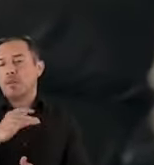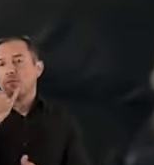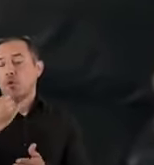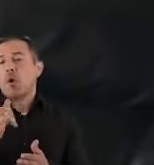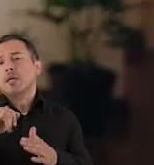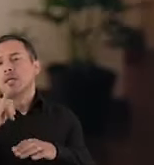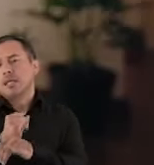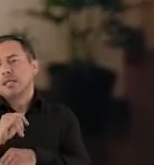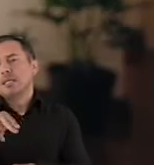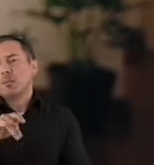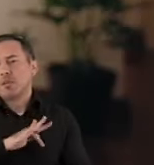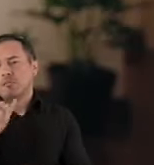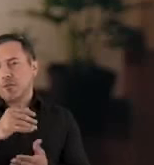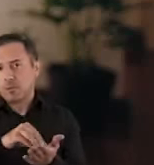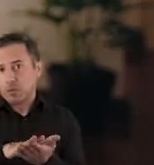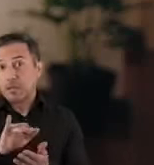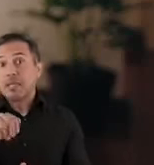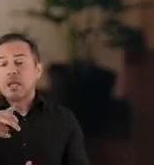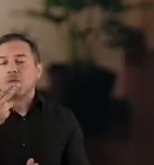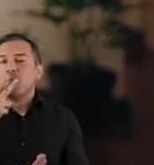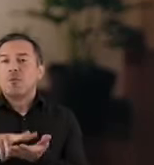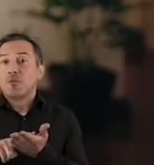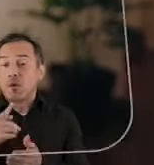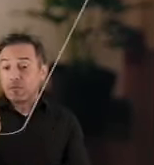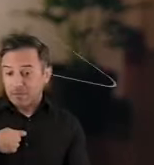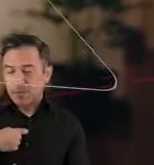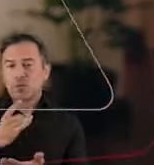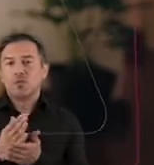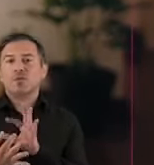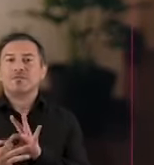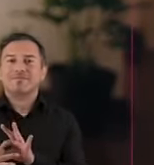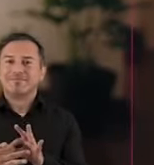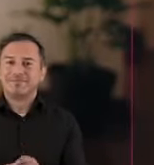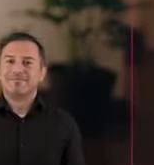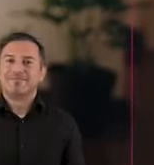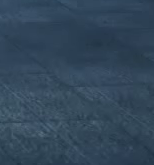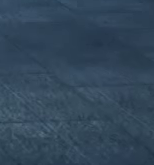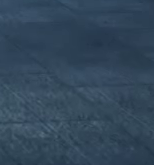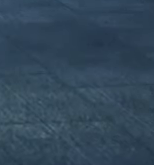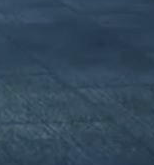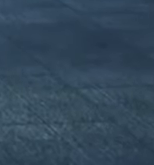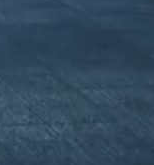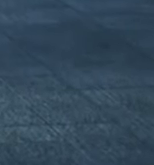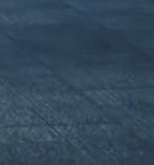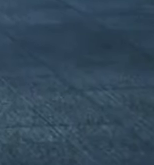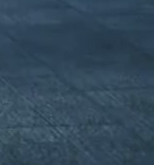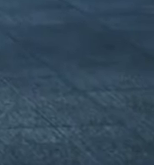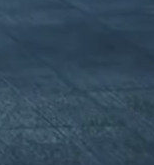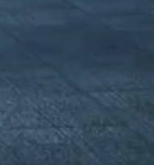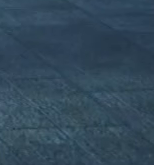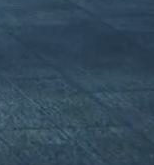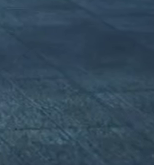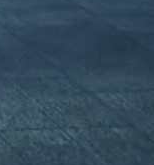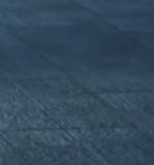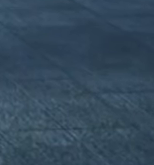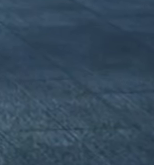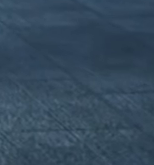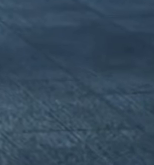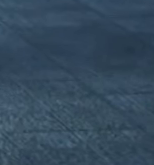804-33-2000 o en INE.mx. Mi INE es valioso porque me identifica y nos une. Esta semana en Algarabía